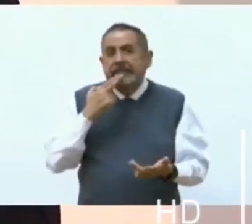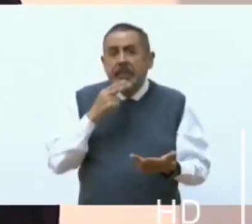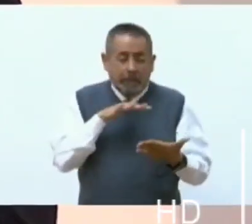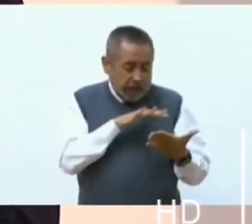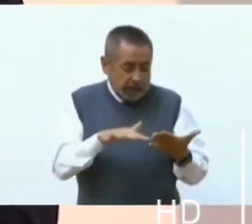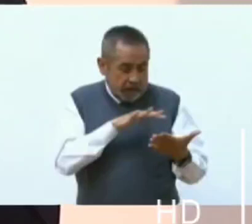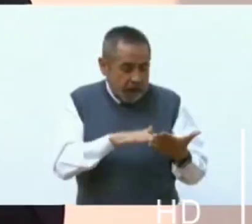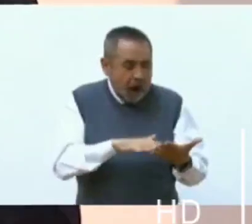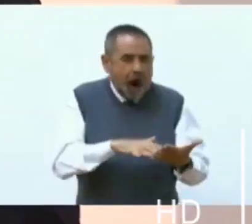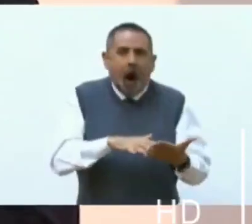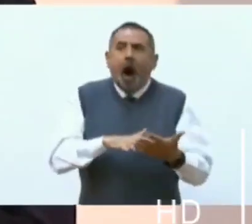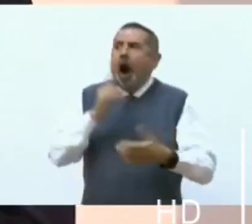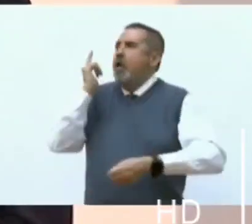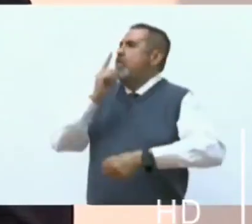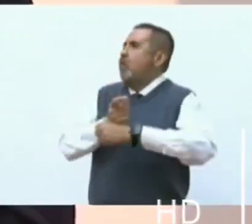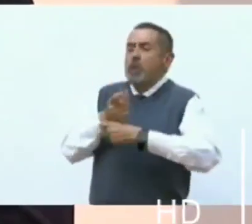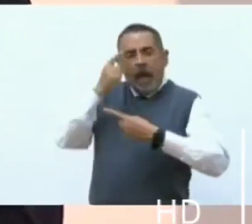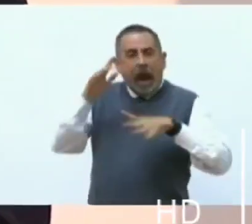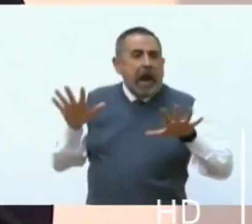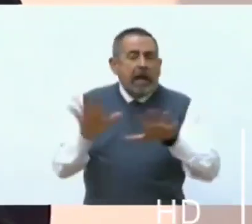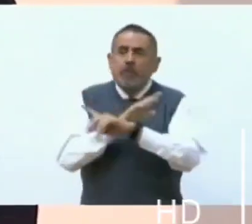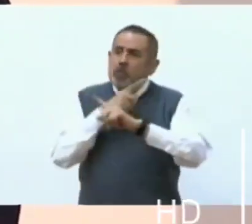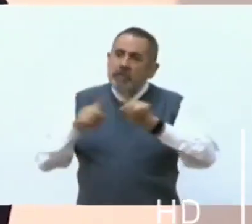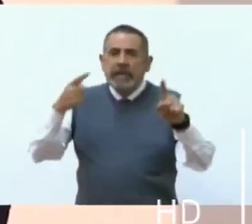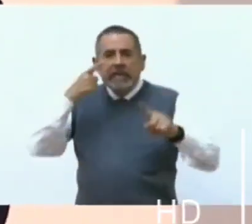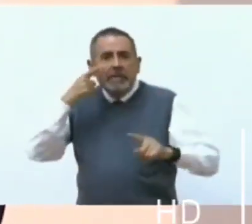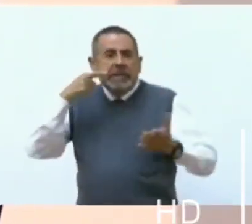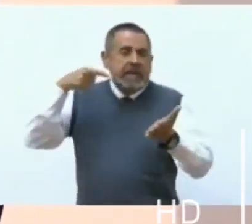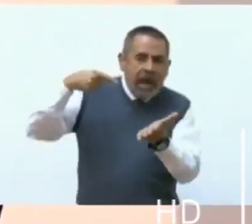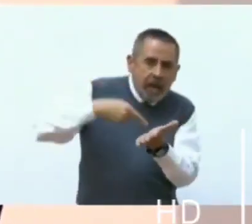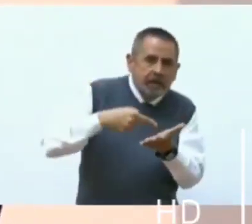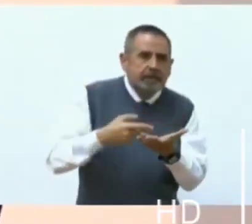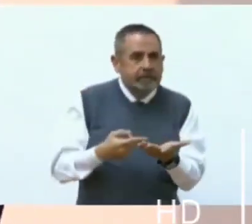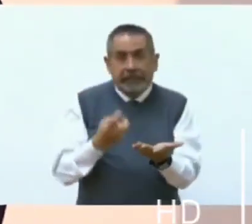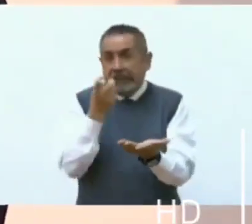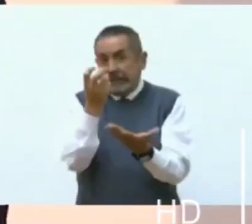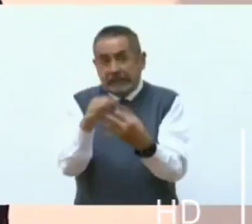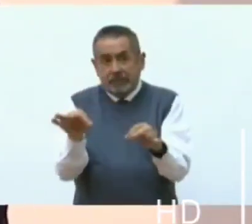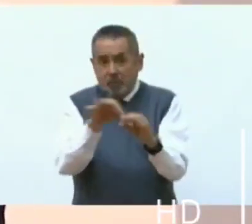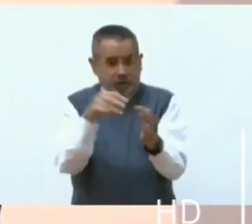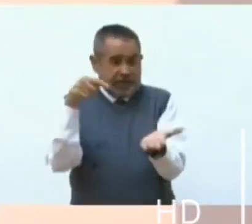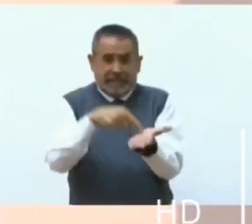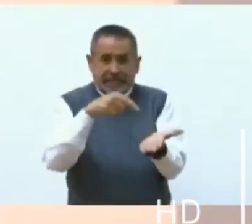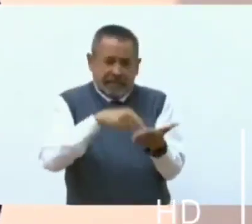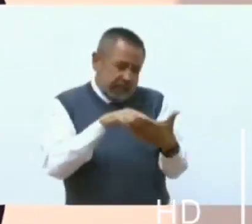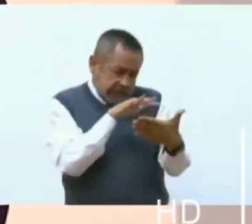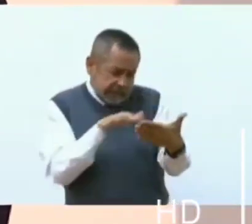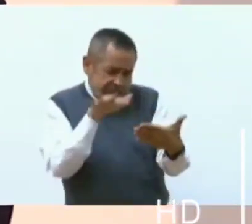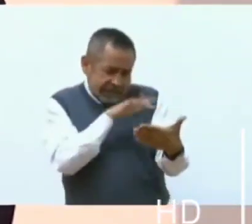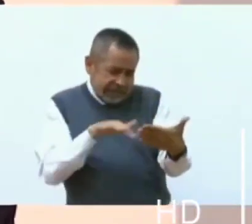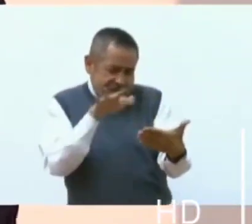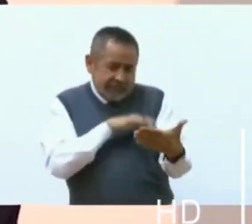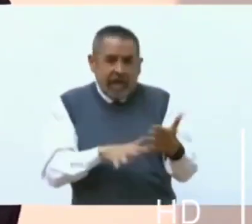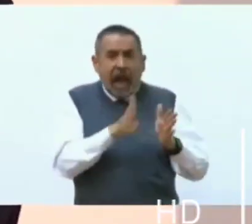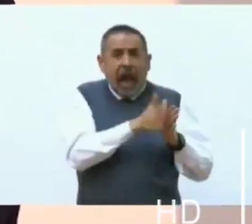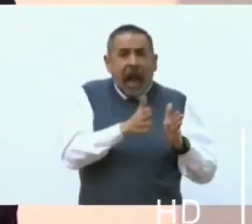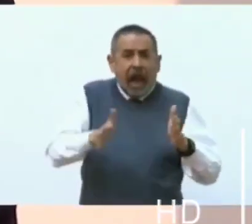ser transformado radicalmente. Así de importante es describir los documentos de un